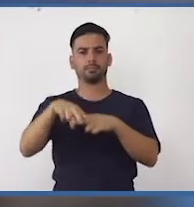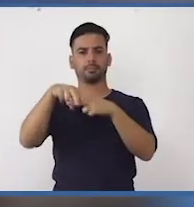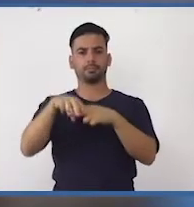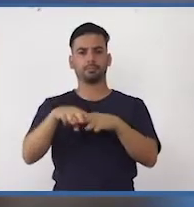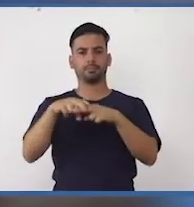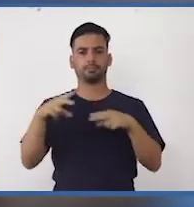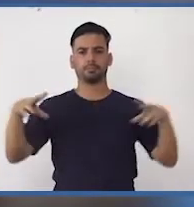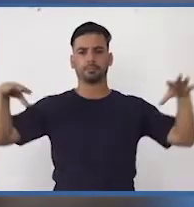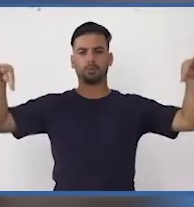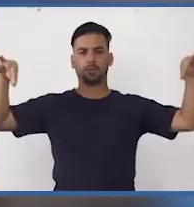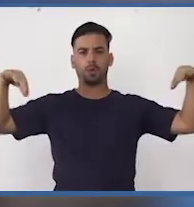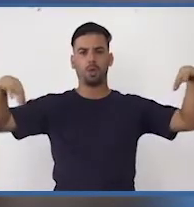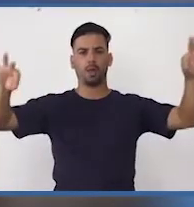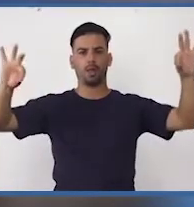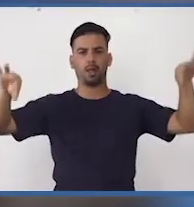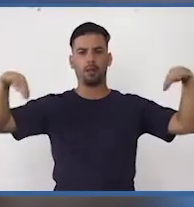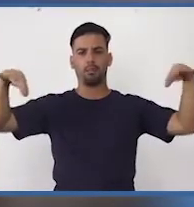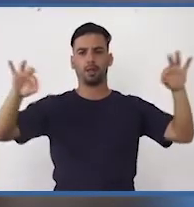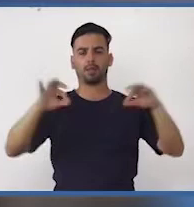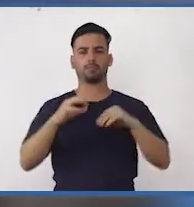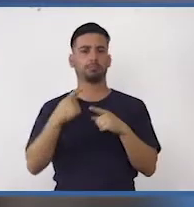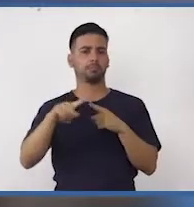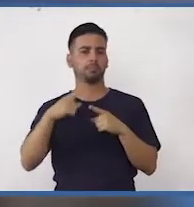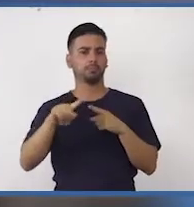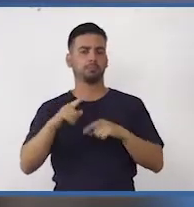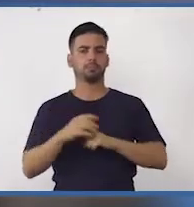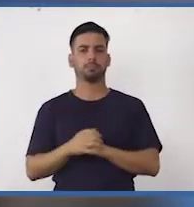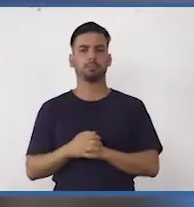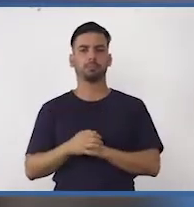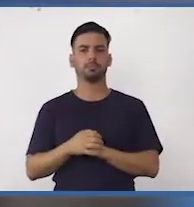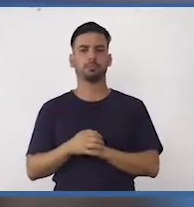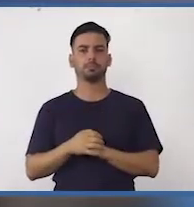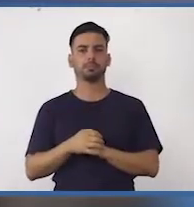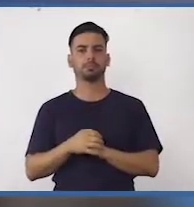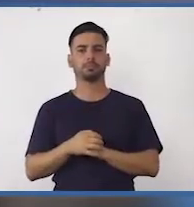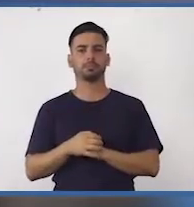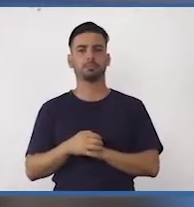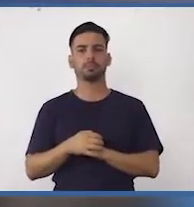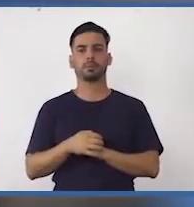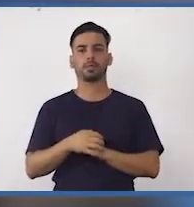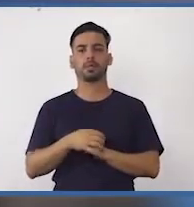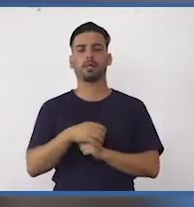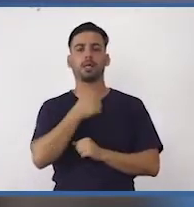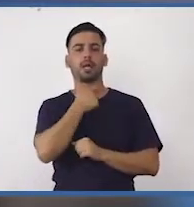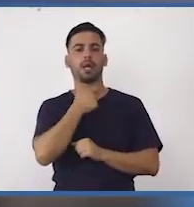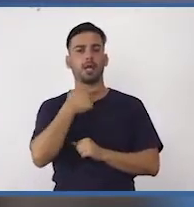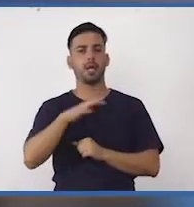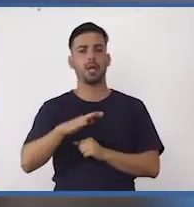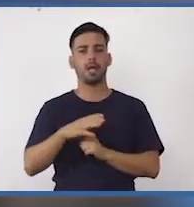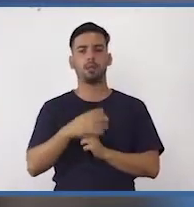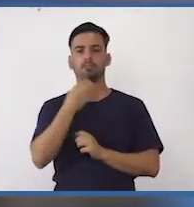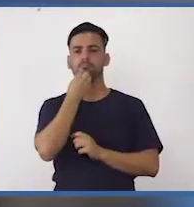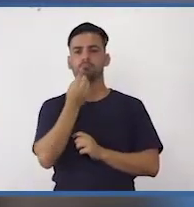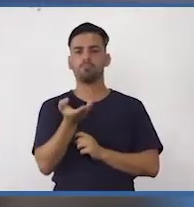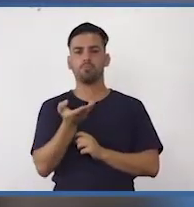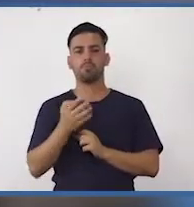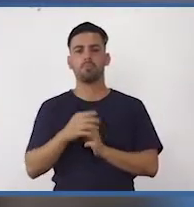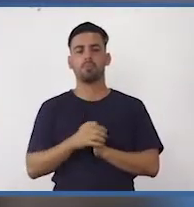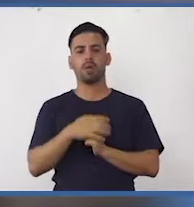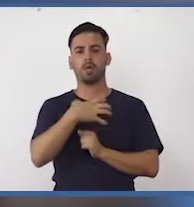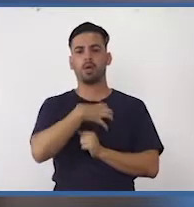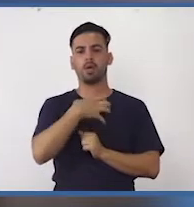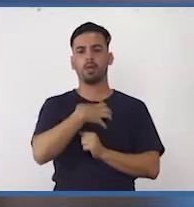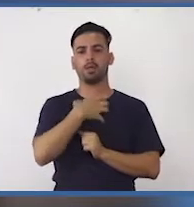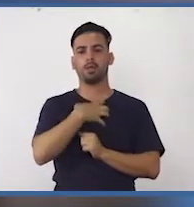Te estoy presentando también allí otros ejemplos. Por ejemplo, un péndulo o un martillo o una máquina de coser. Papel importante que